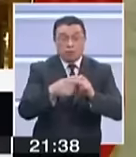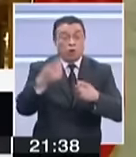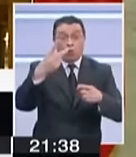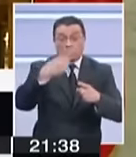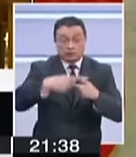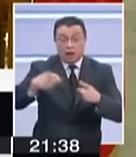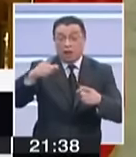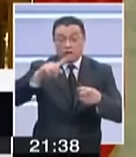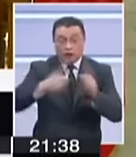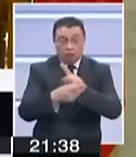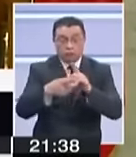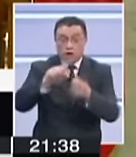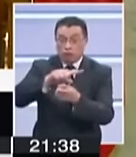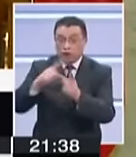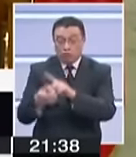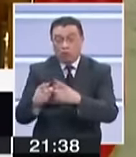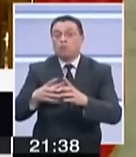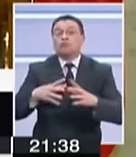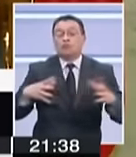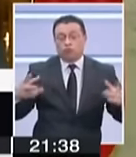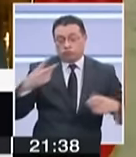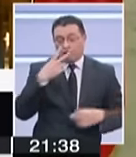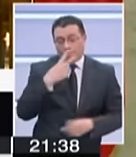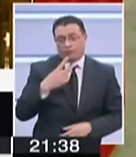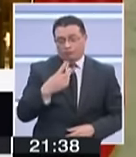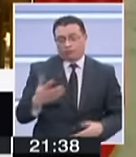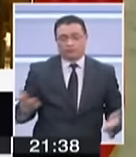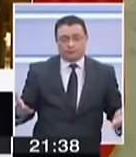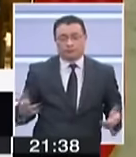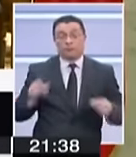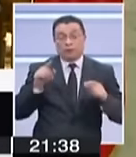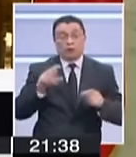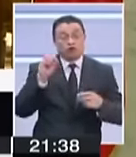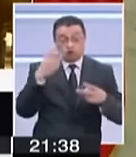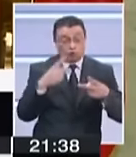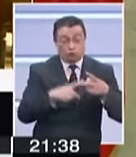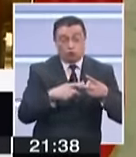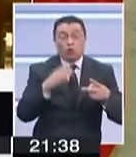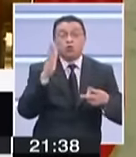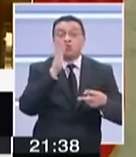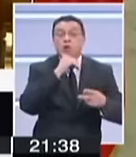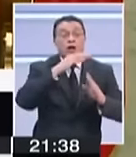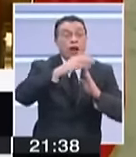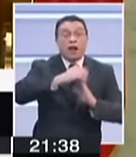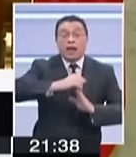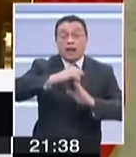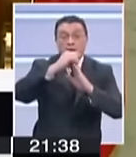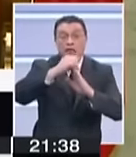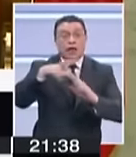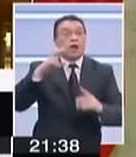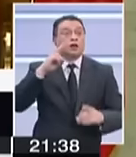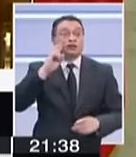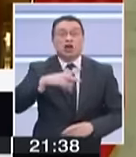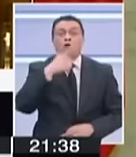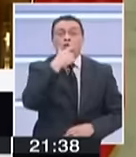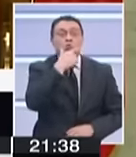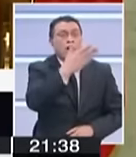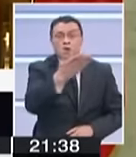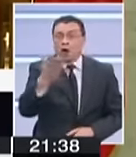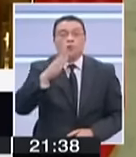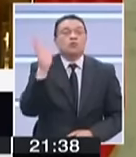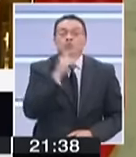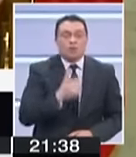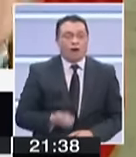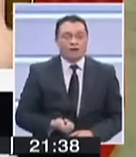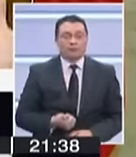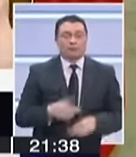semana, como lo hemos visto, ¿no es cierto?, en el último tiempo. Segundo, no hay ningún liderazgo político indiscutido en Chile hoy día,